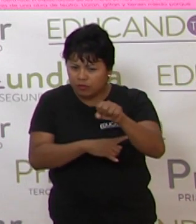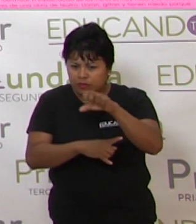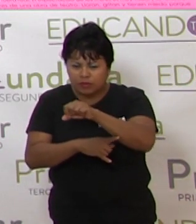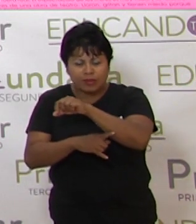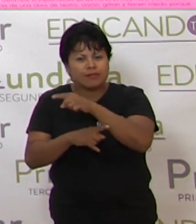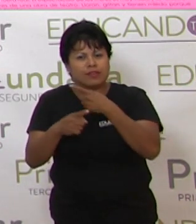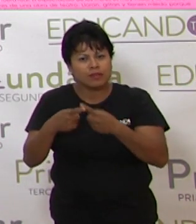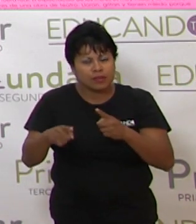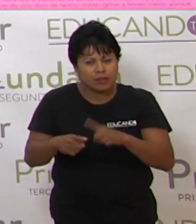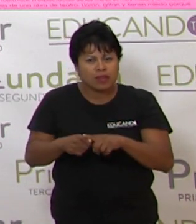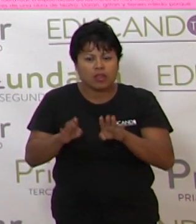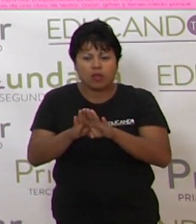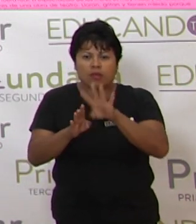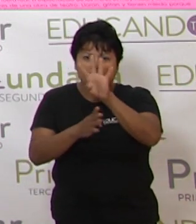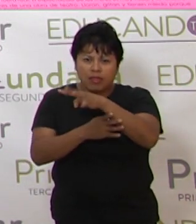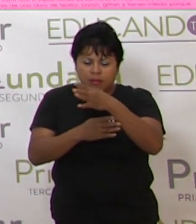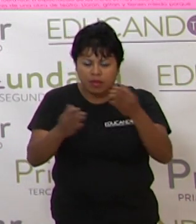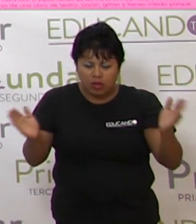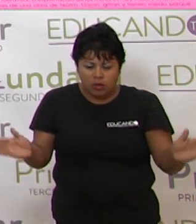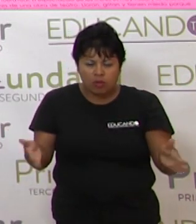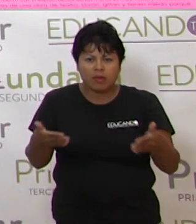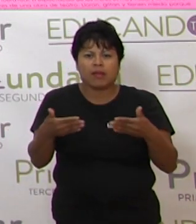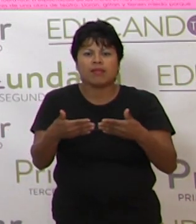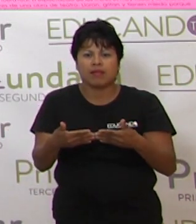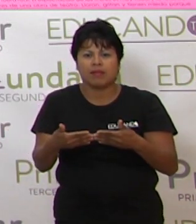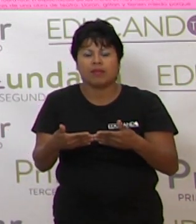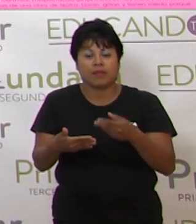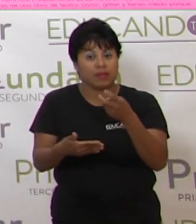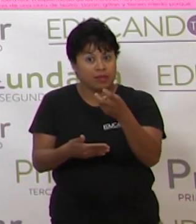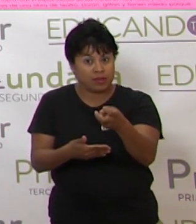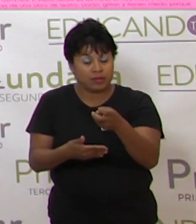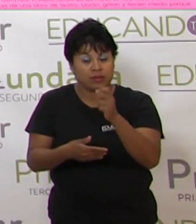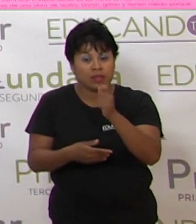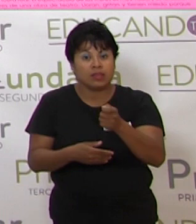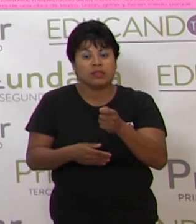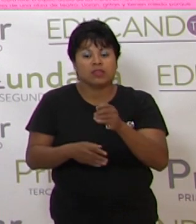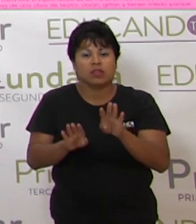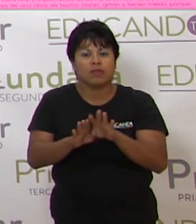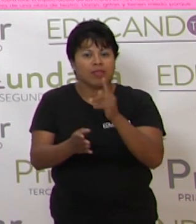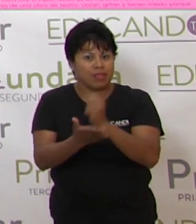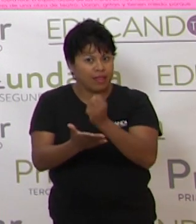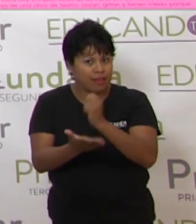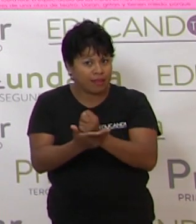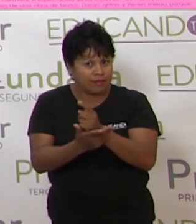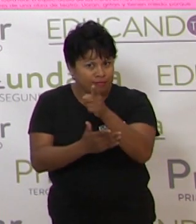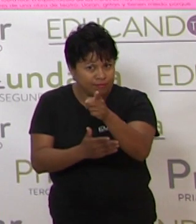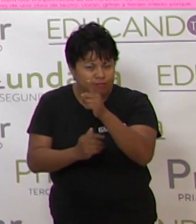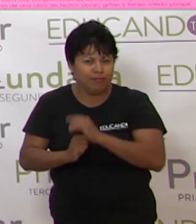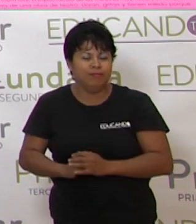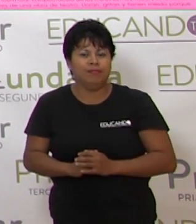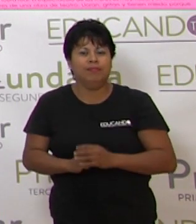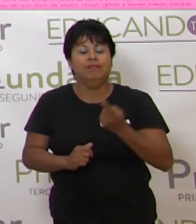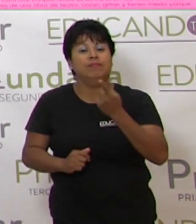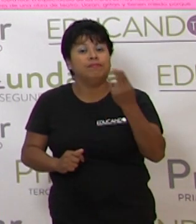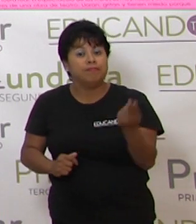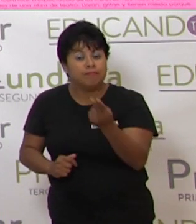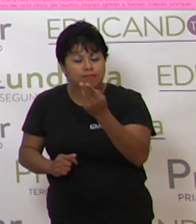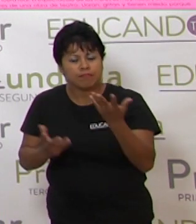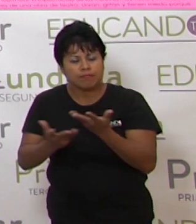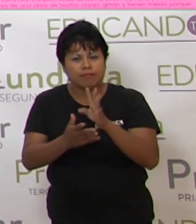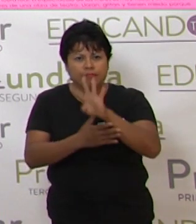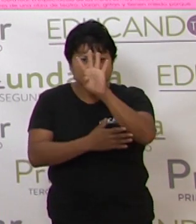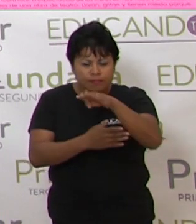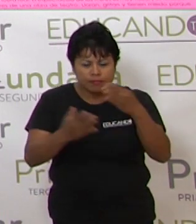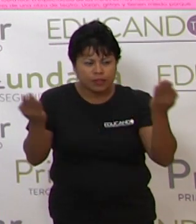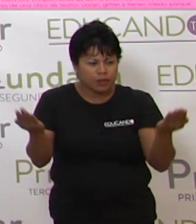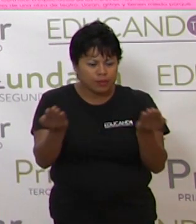su propia tabla comparativa. Y esa es una de las tareas. Que ustedes hagan una tabla comparativa